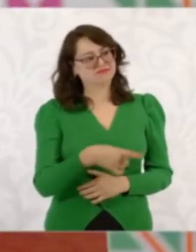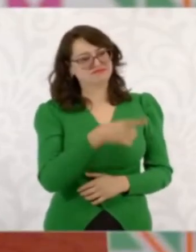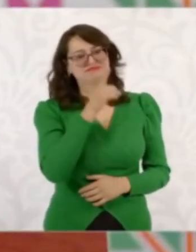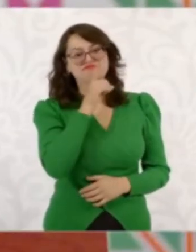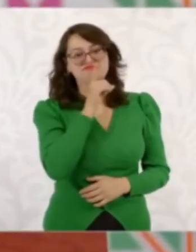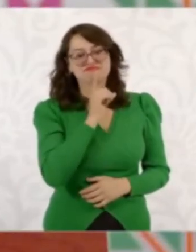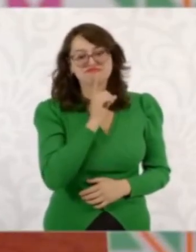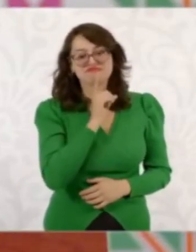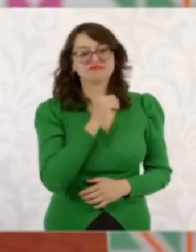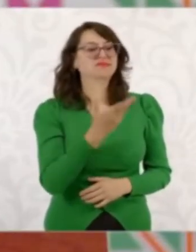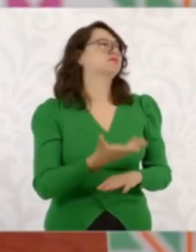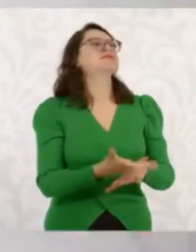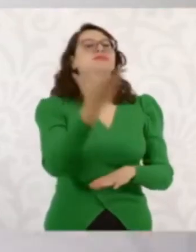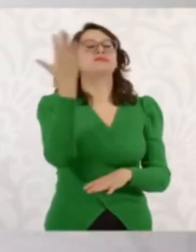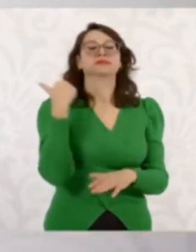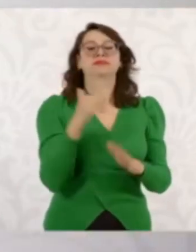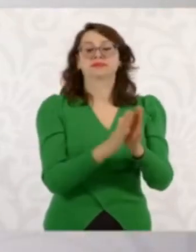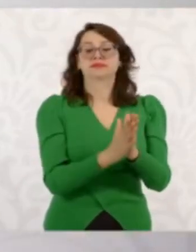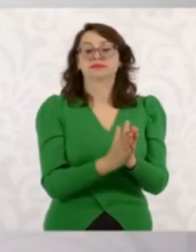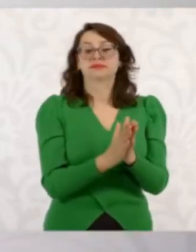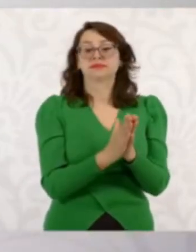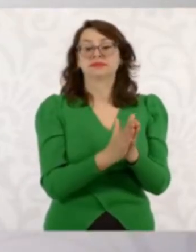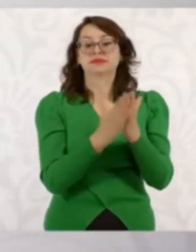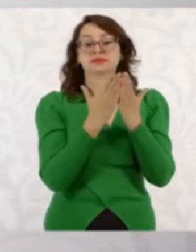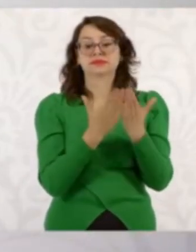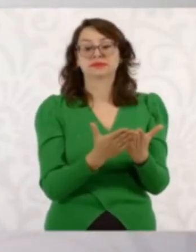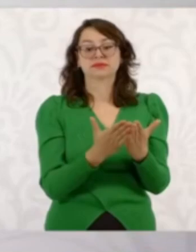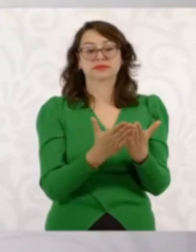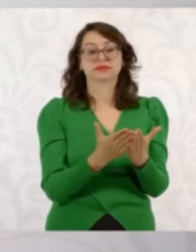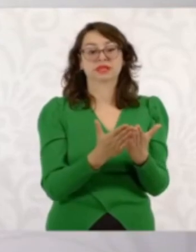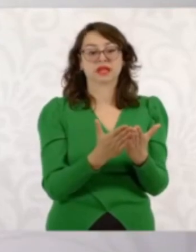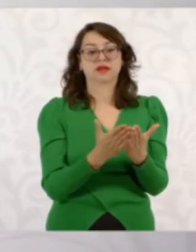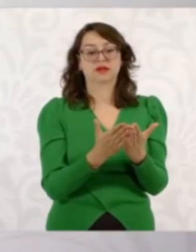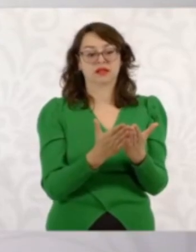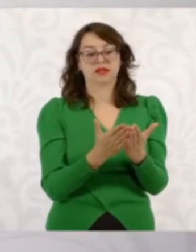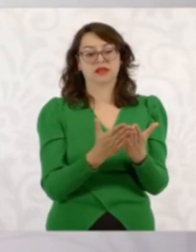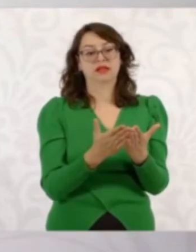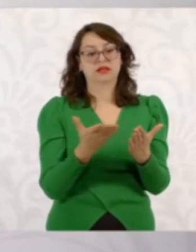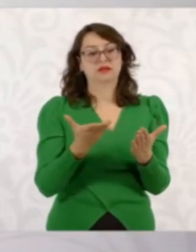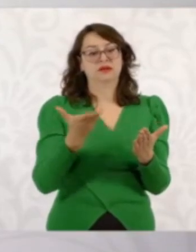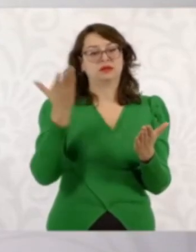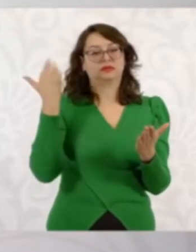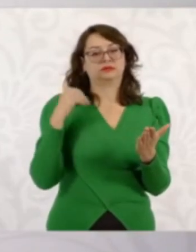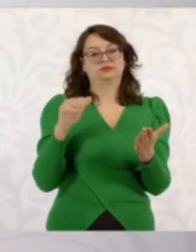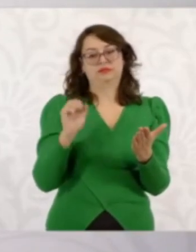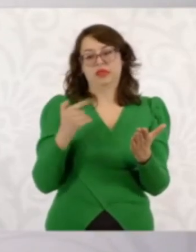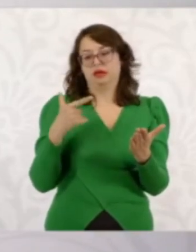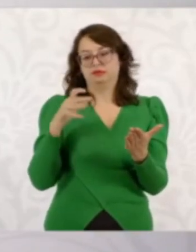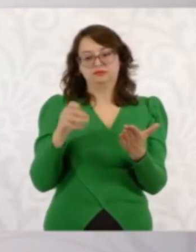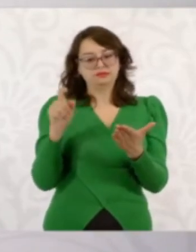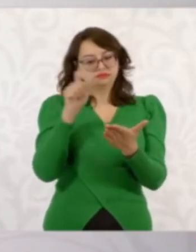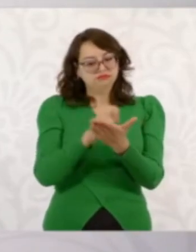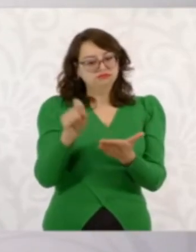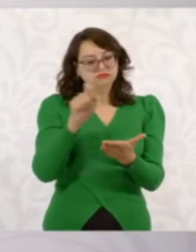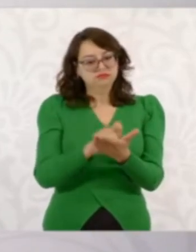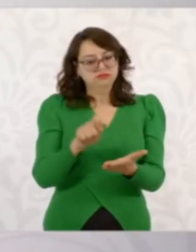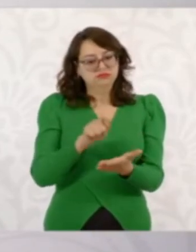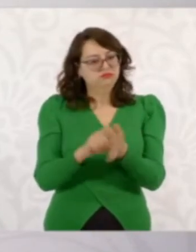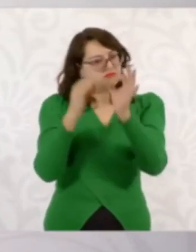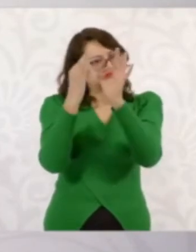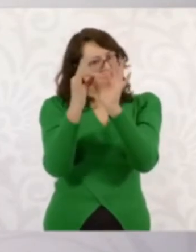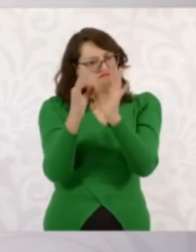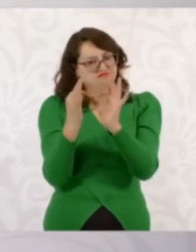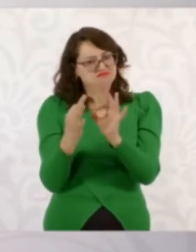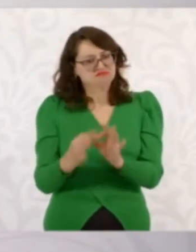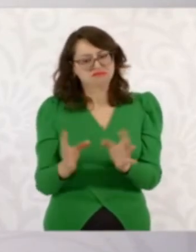El libro del entonces dirigente Andrés Manuel López Obrador sobre el Fobaproa tiene detalladísimo